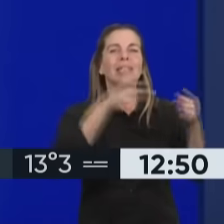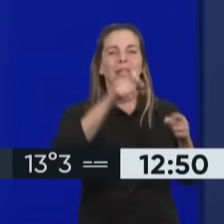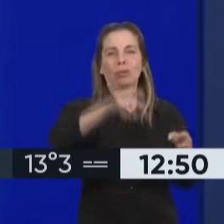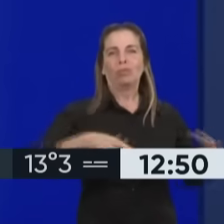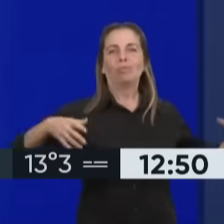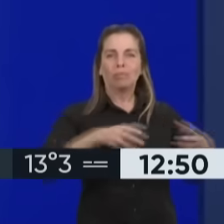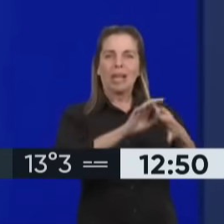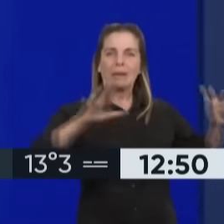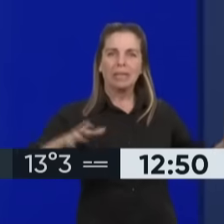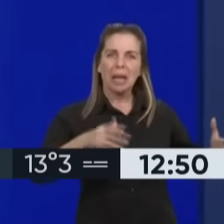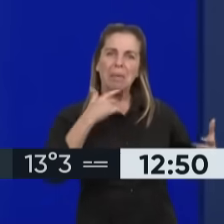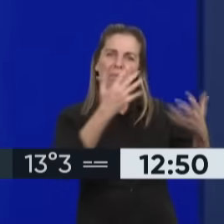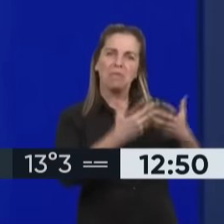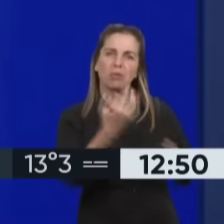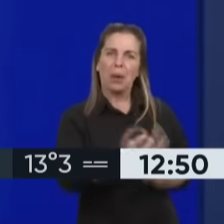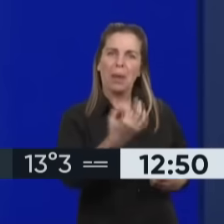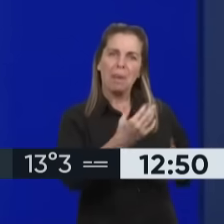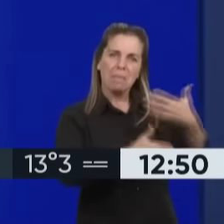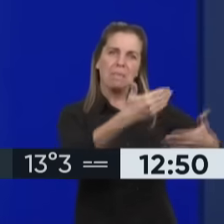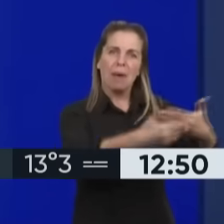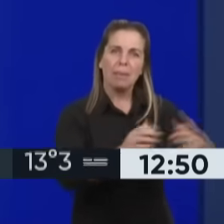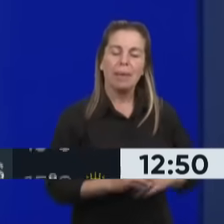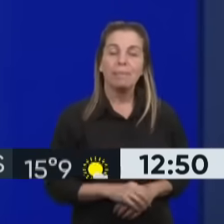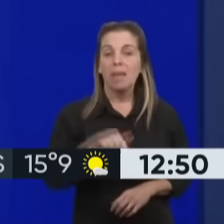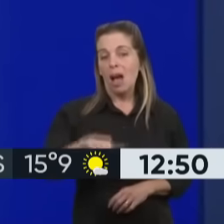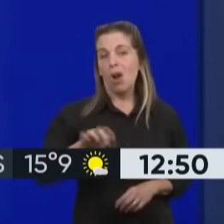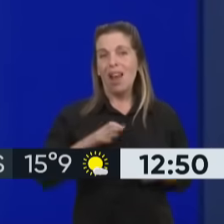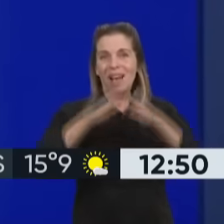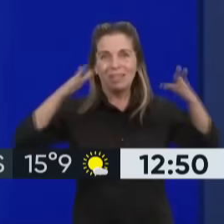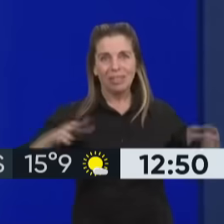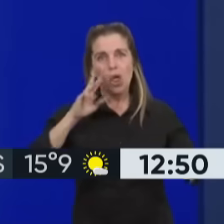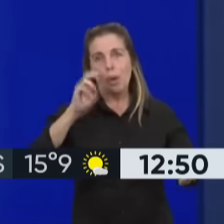Y naturalmente, ahora estamos en año electoral.